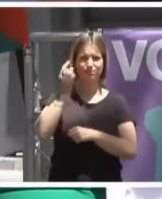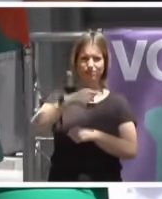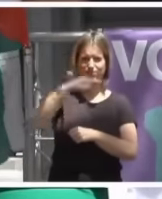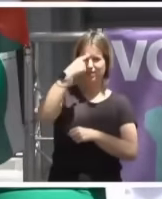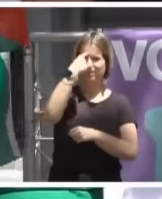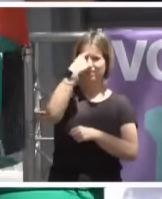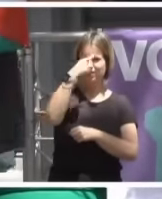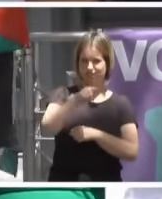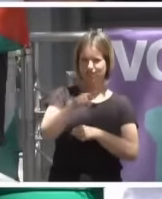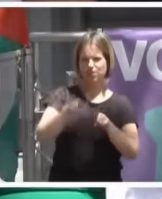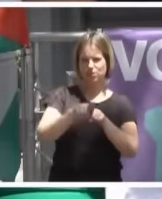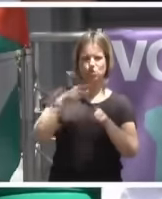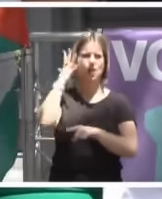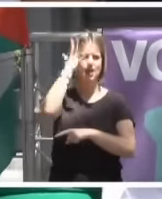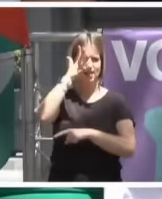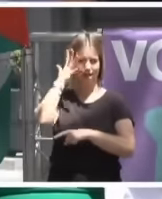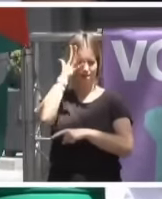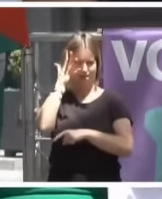que yo soy de Navarra.